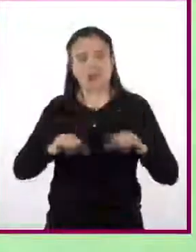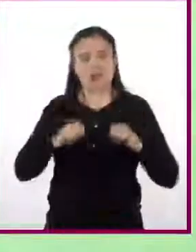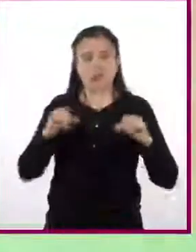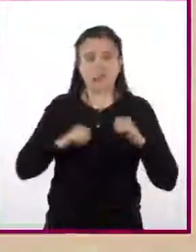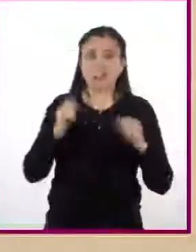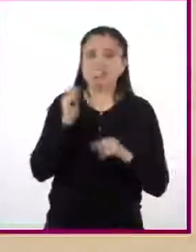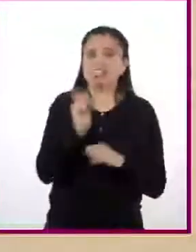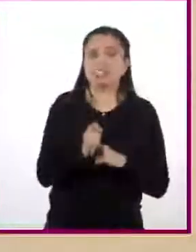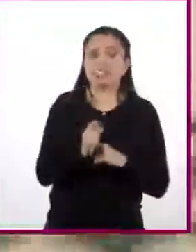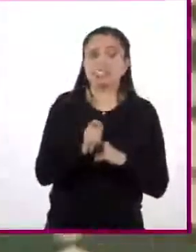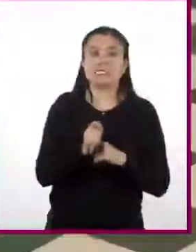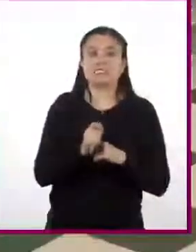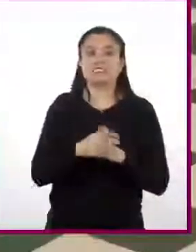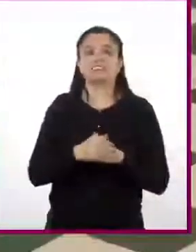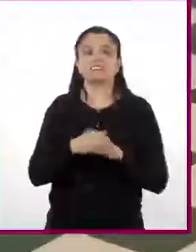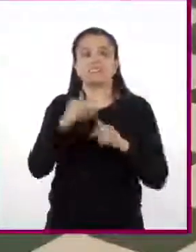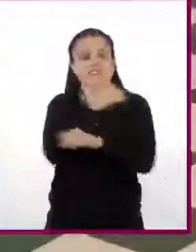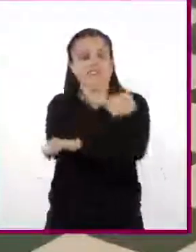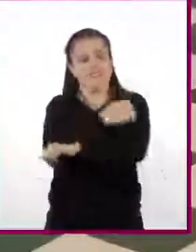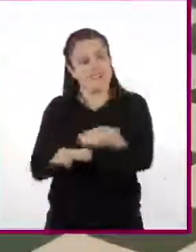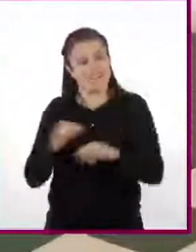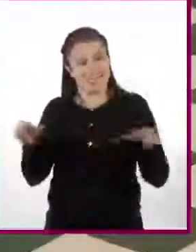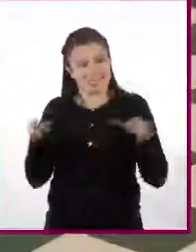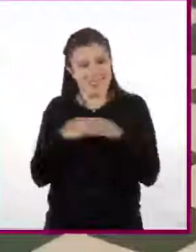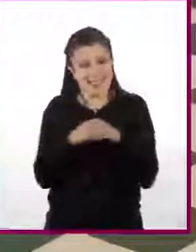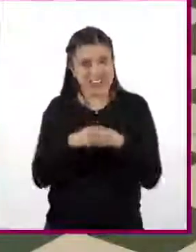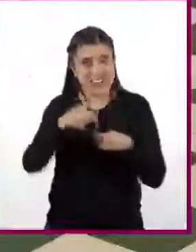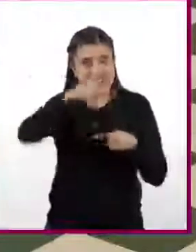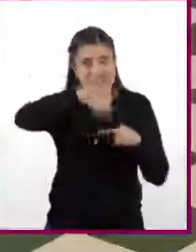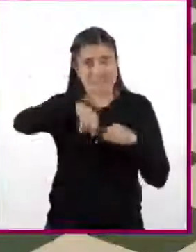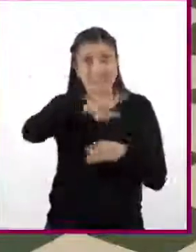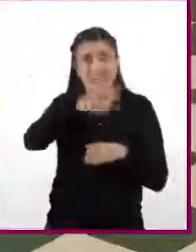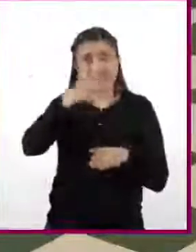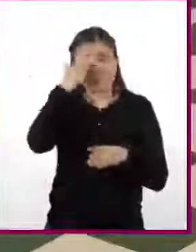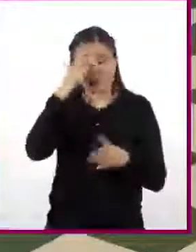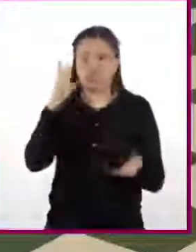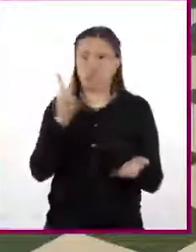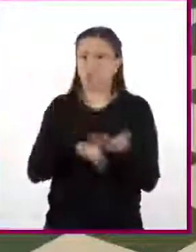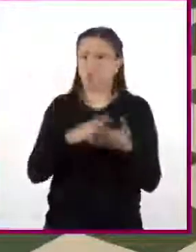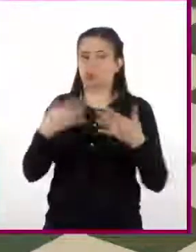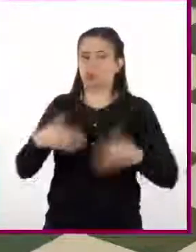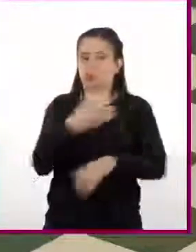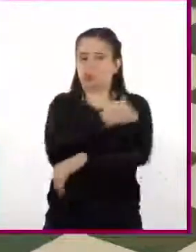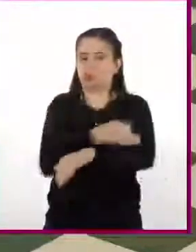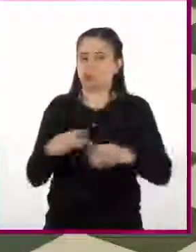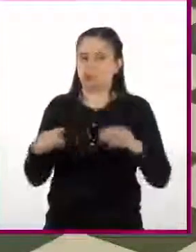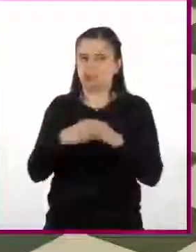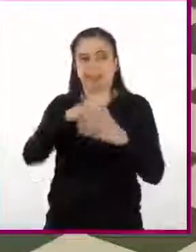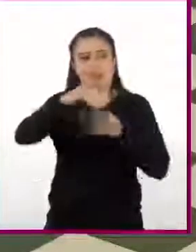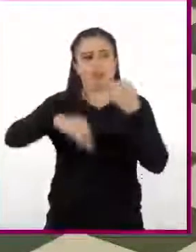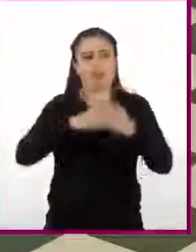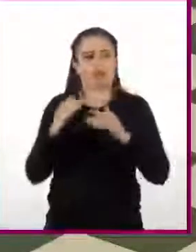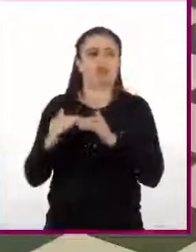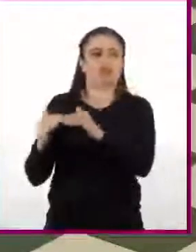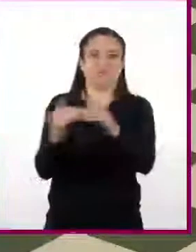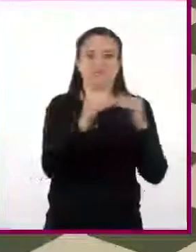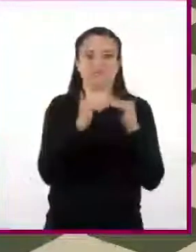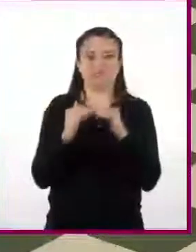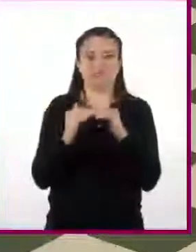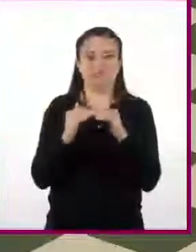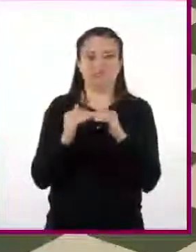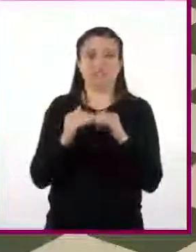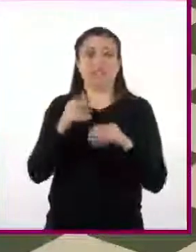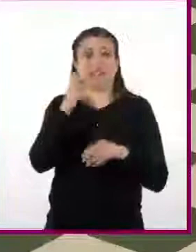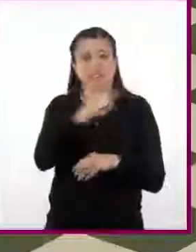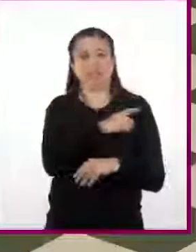son en el ámbito familiar, donde se les reconoce como seres valiosos y con igual valor que todos sus miembros, por